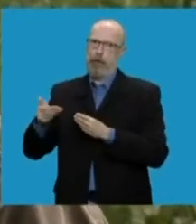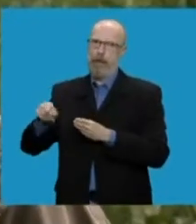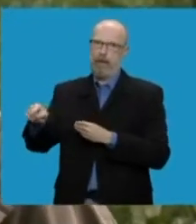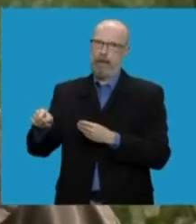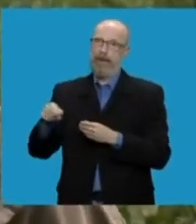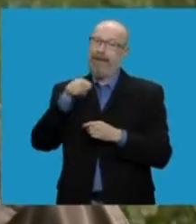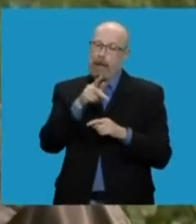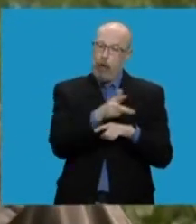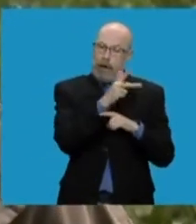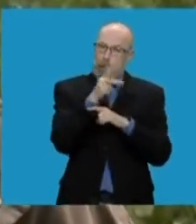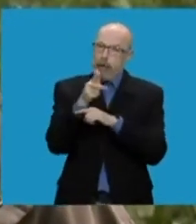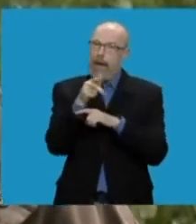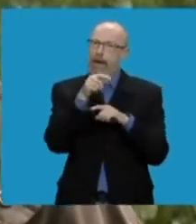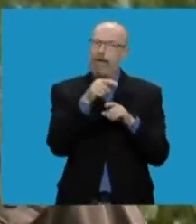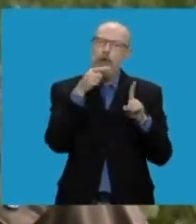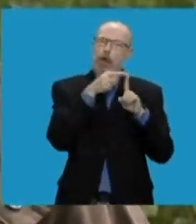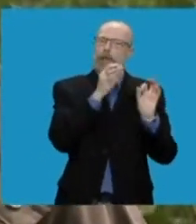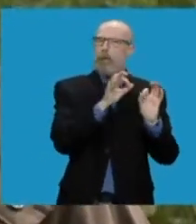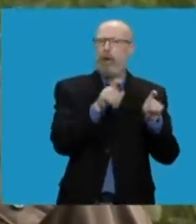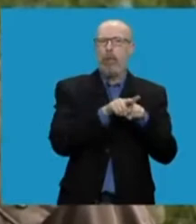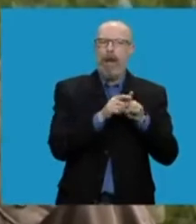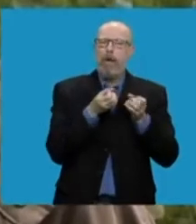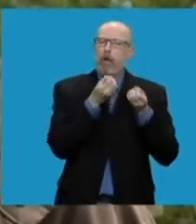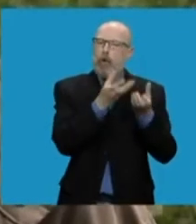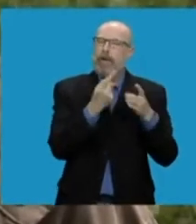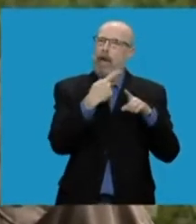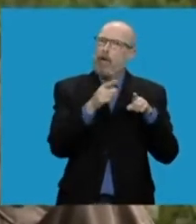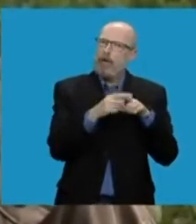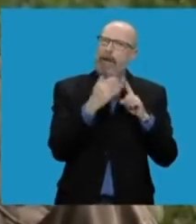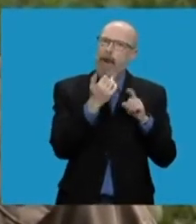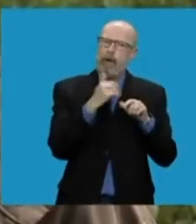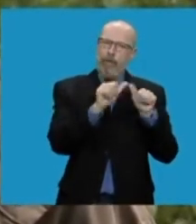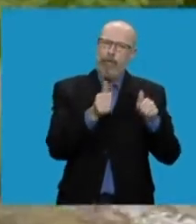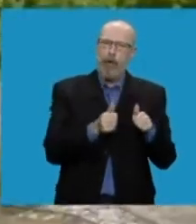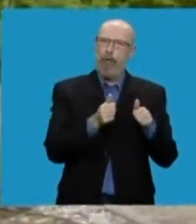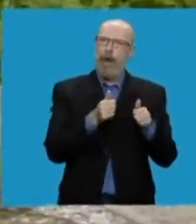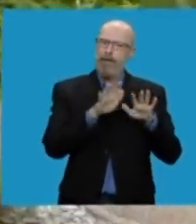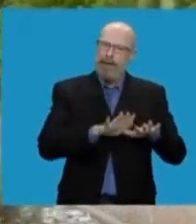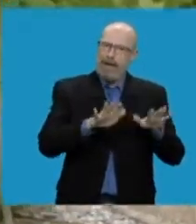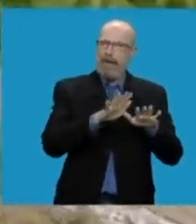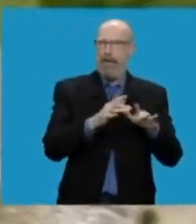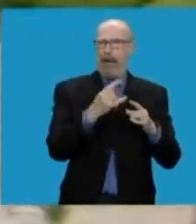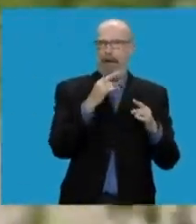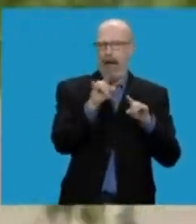querer contar algo de una forma lenta y elaborada y atractiva para el lector.